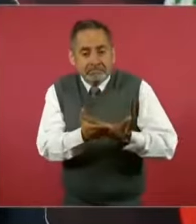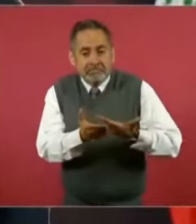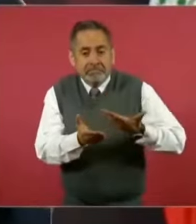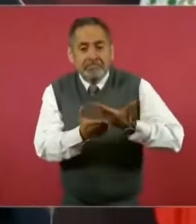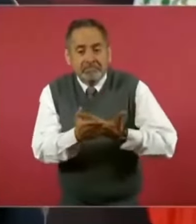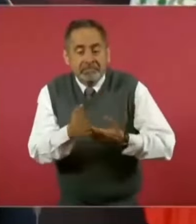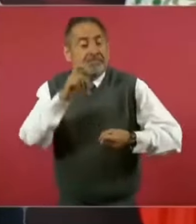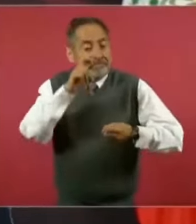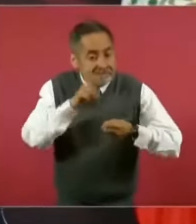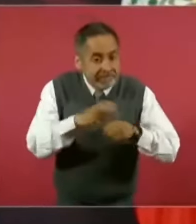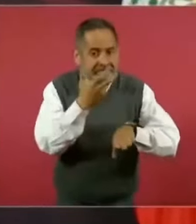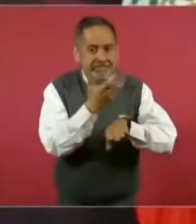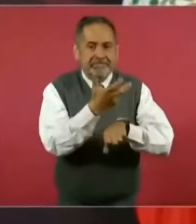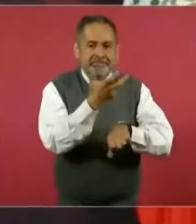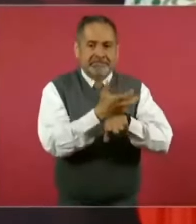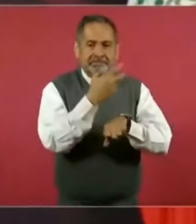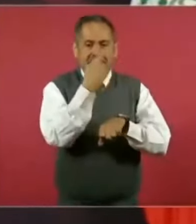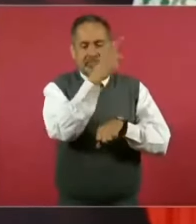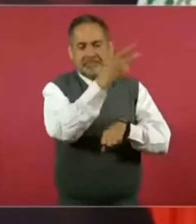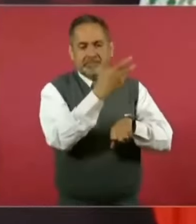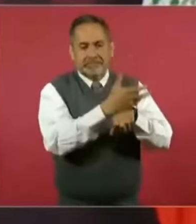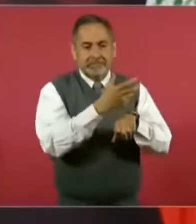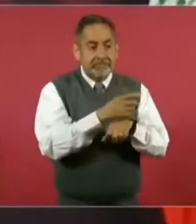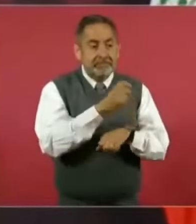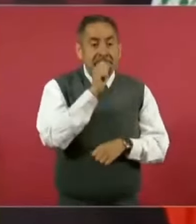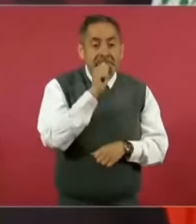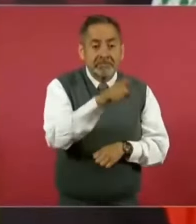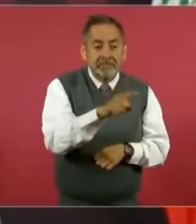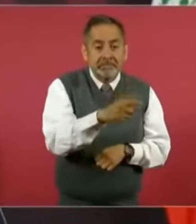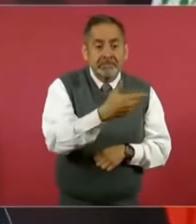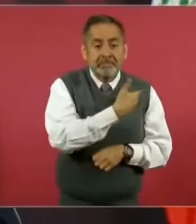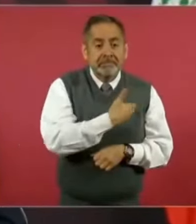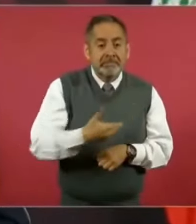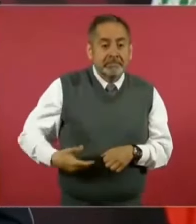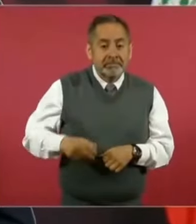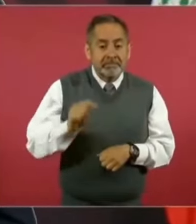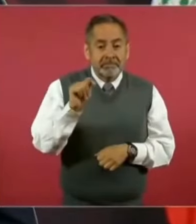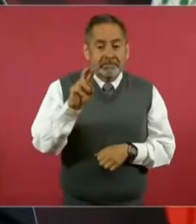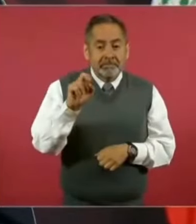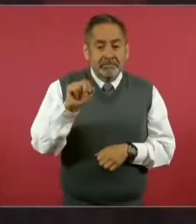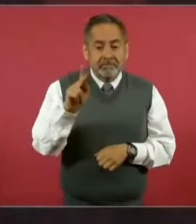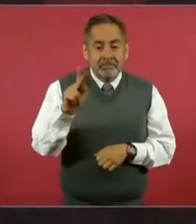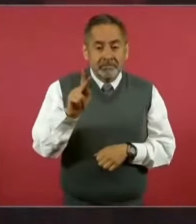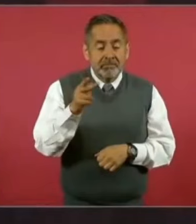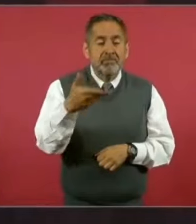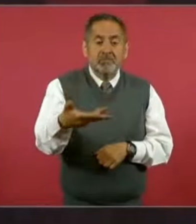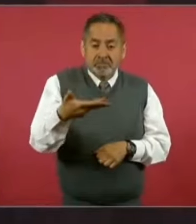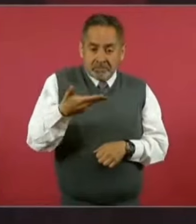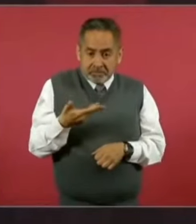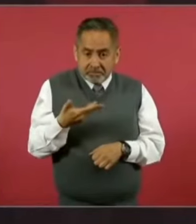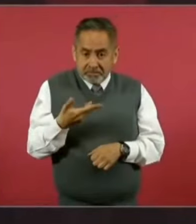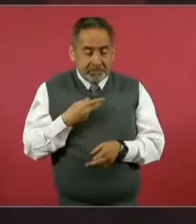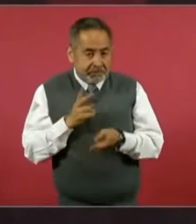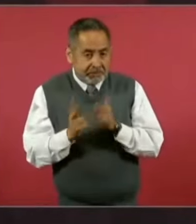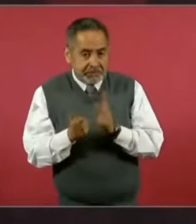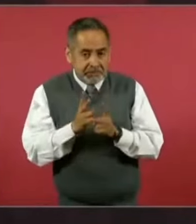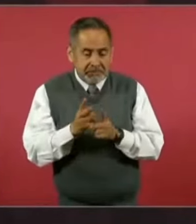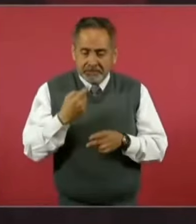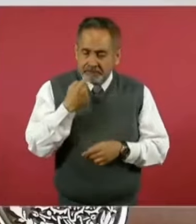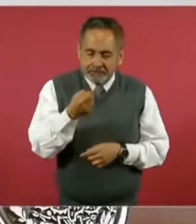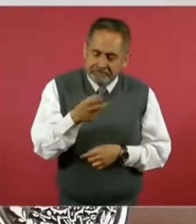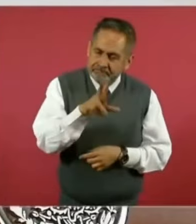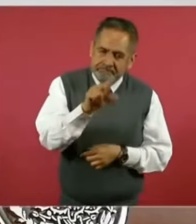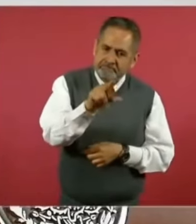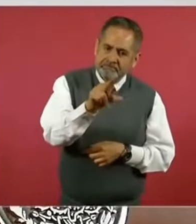Eso me lo planteó el presidente Trump y le dije que no